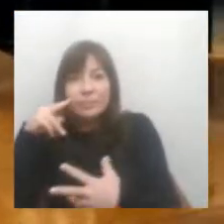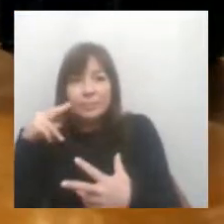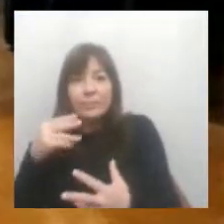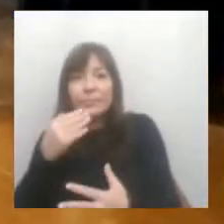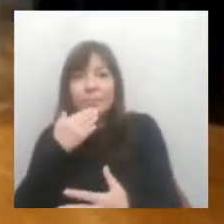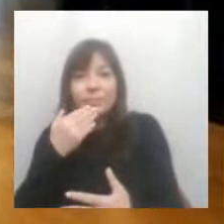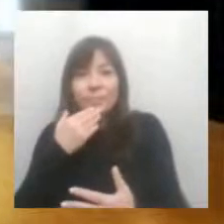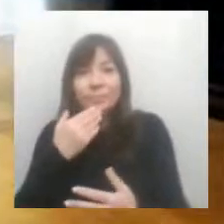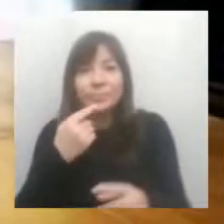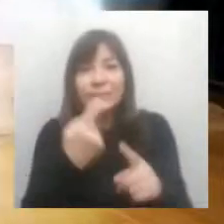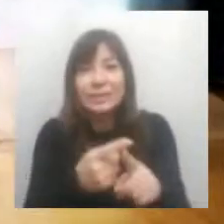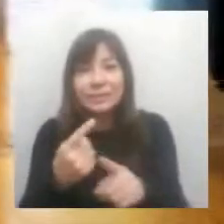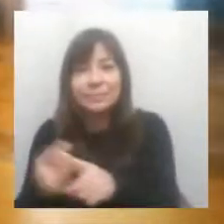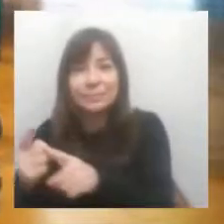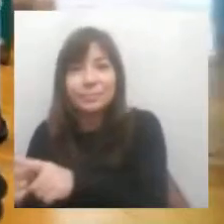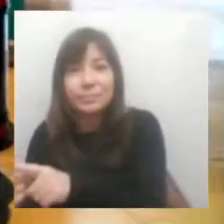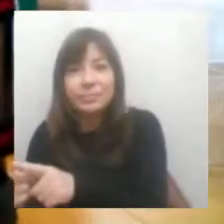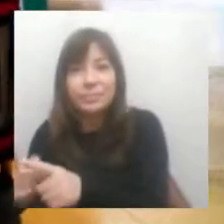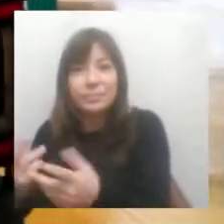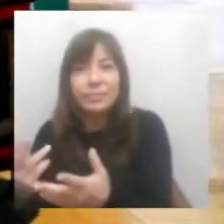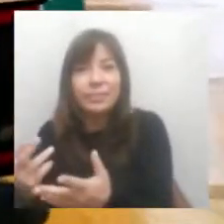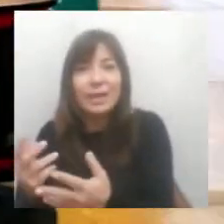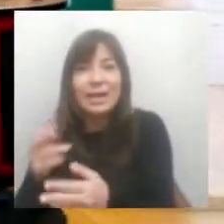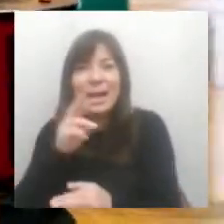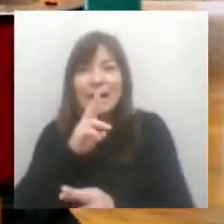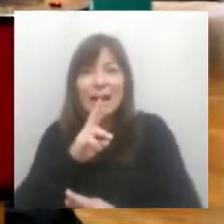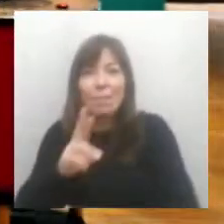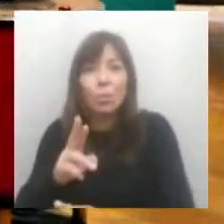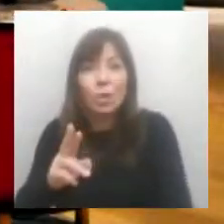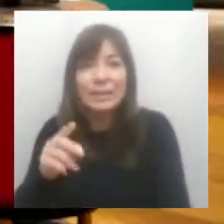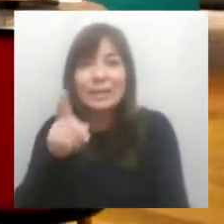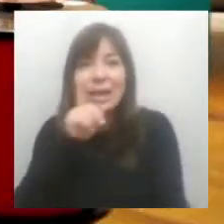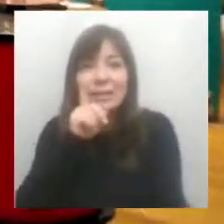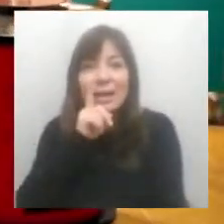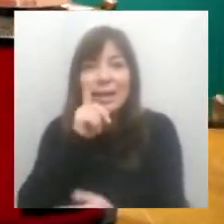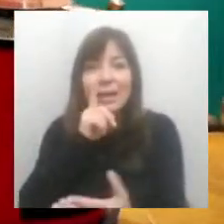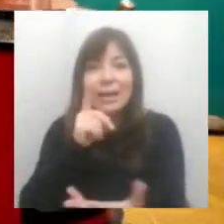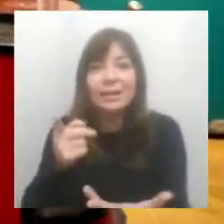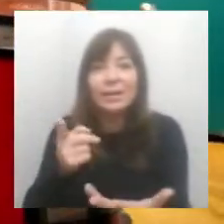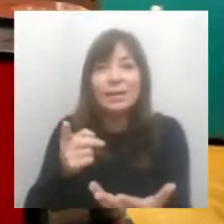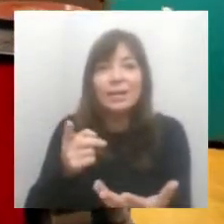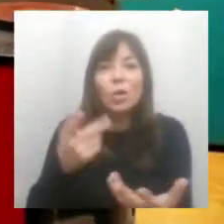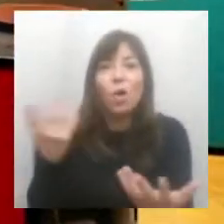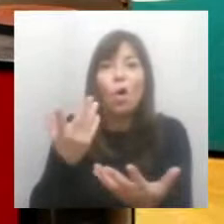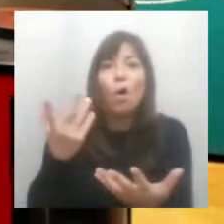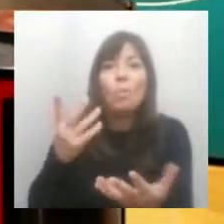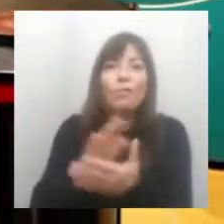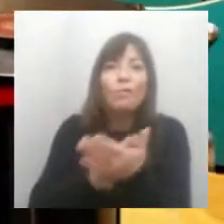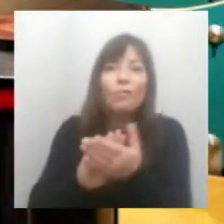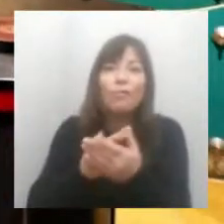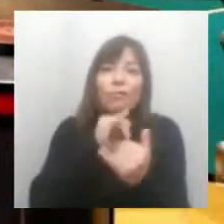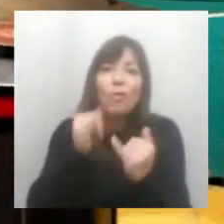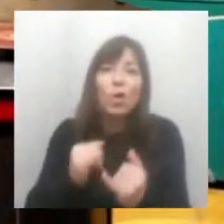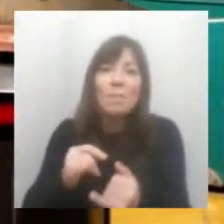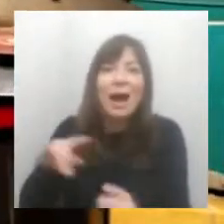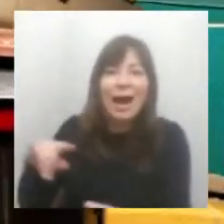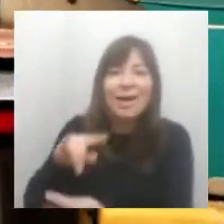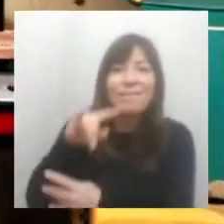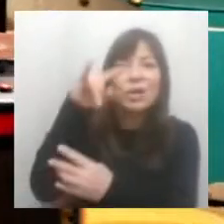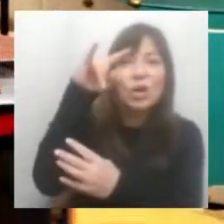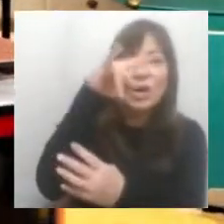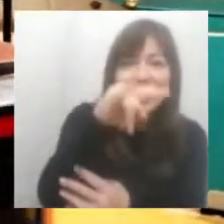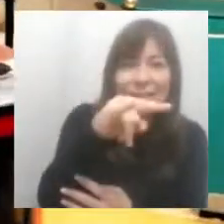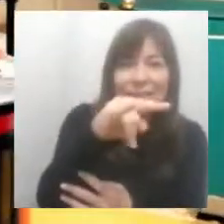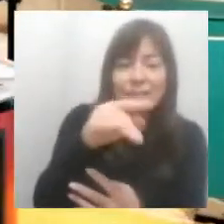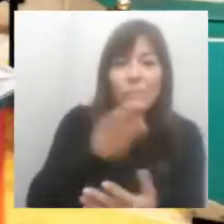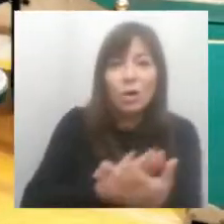distintos efectos que permiten la existencia de la aerodinámica, de la sustentación de los aviones, por ejemplo. También se pueden